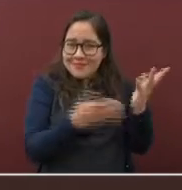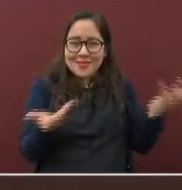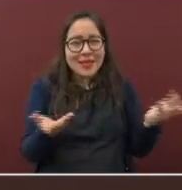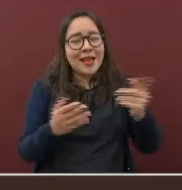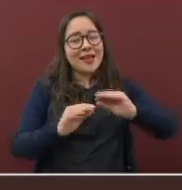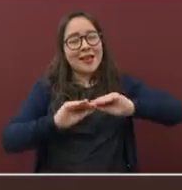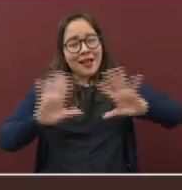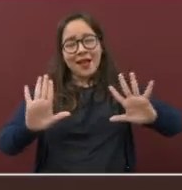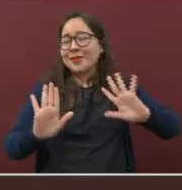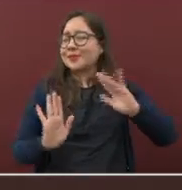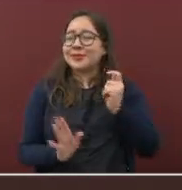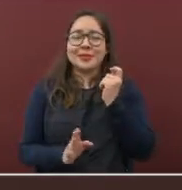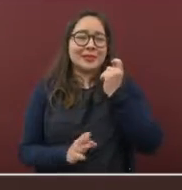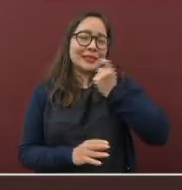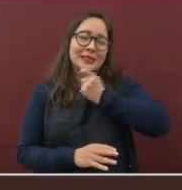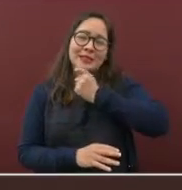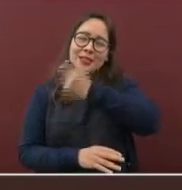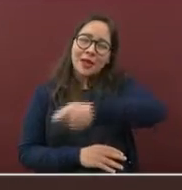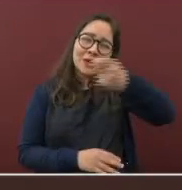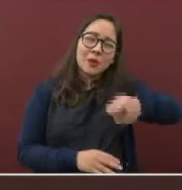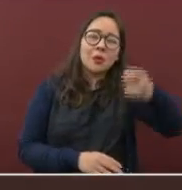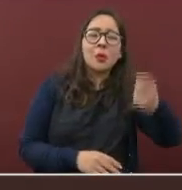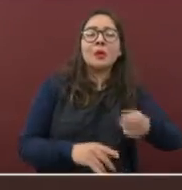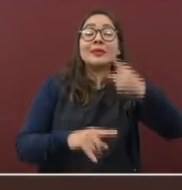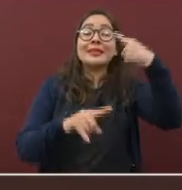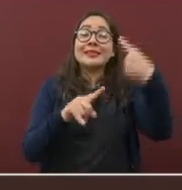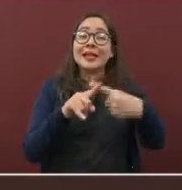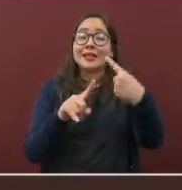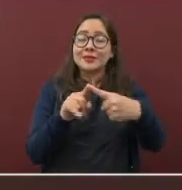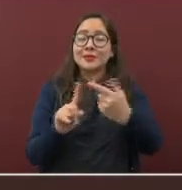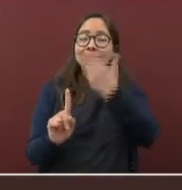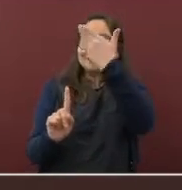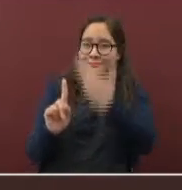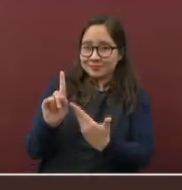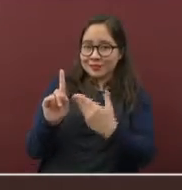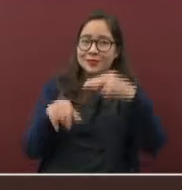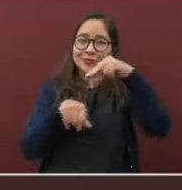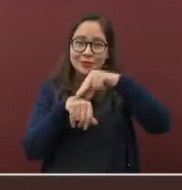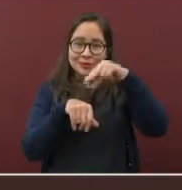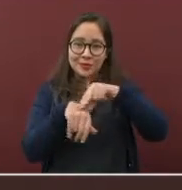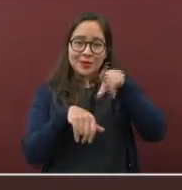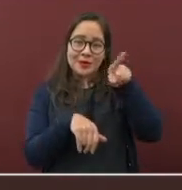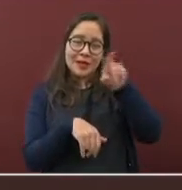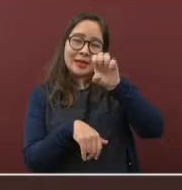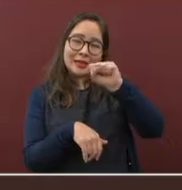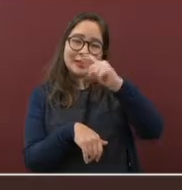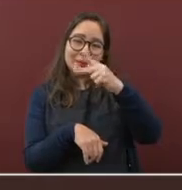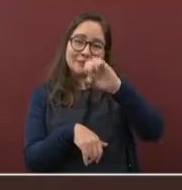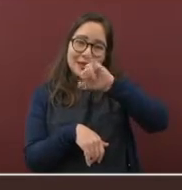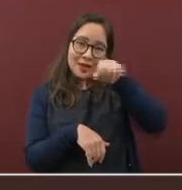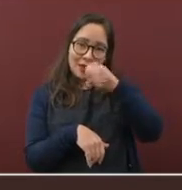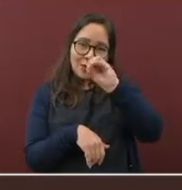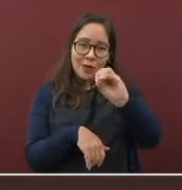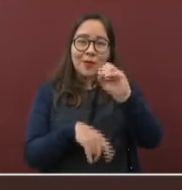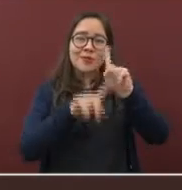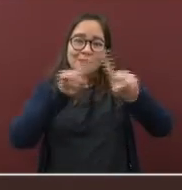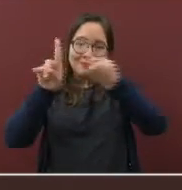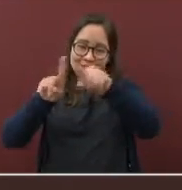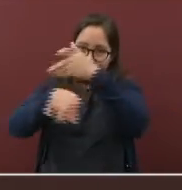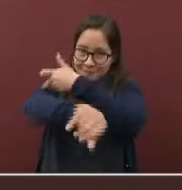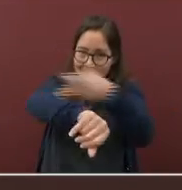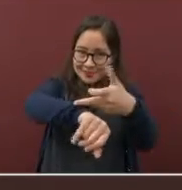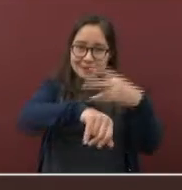saludo precisamente de un personaje nuestro la doctora espejo de parte de las familias del puerto de